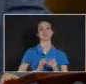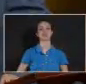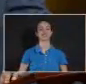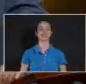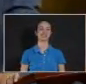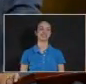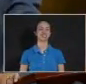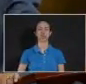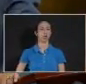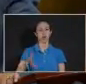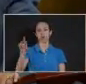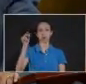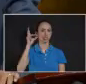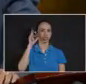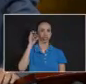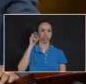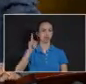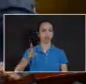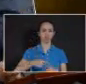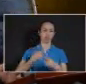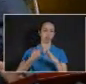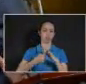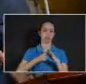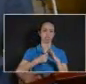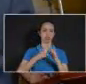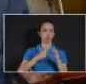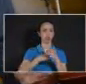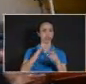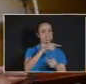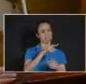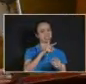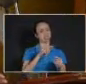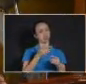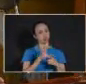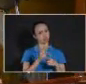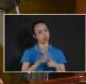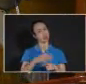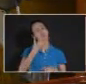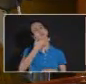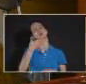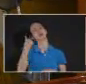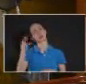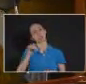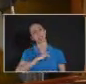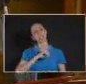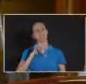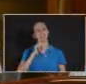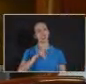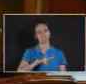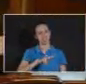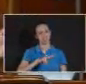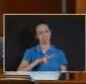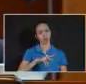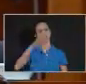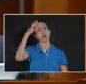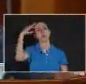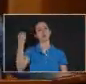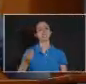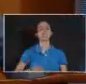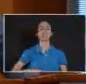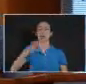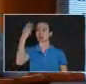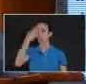No le haga caso, si cuando le empiezan con esas cosas, mejor que sea sincero. Mire, ¿por qué le va a echar la culpa al